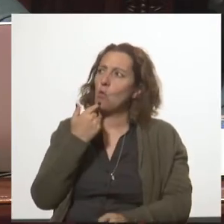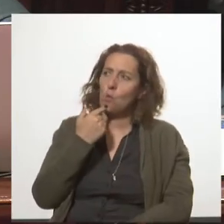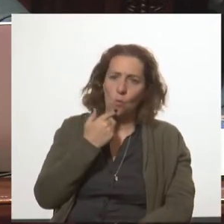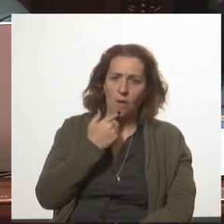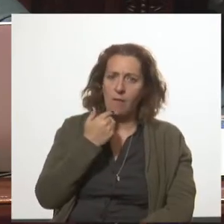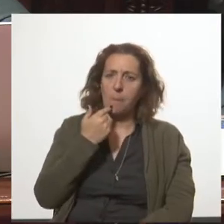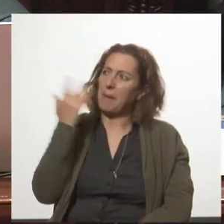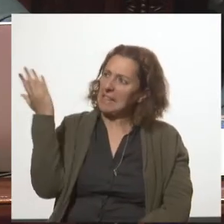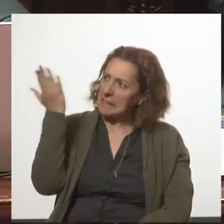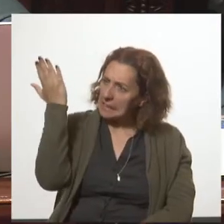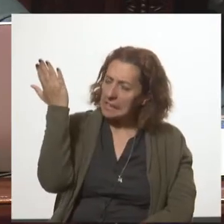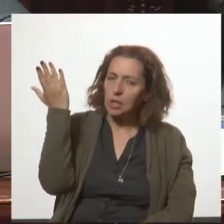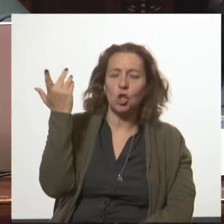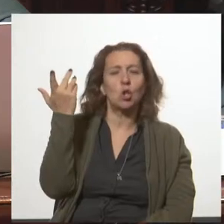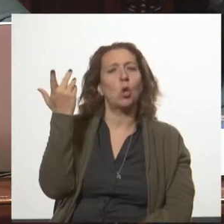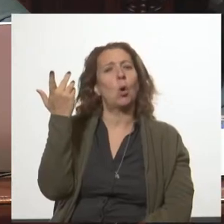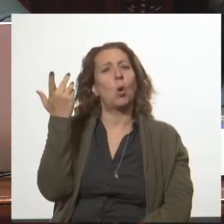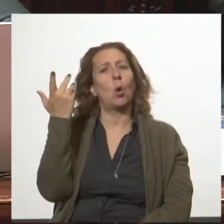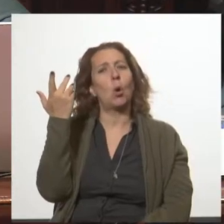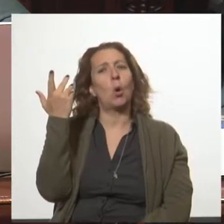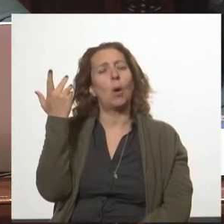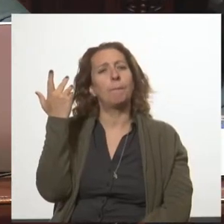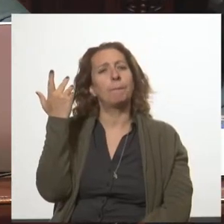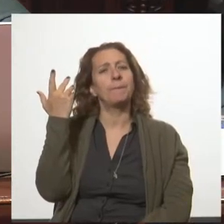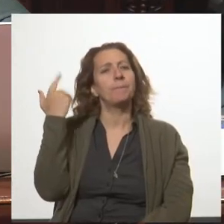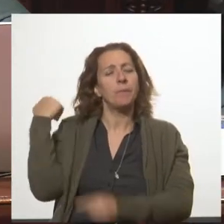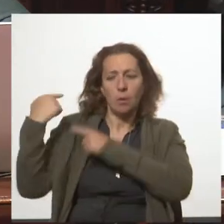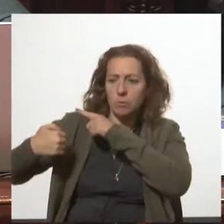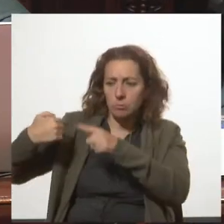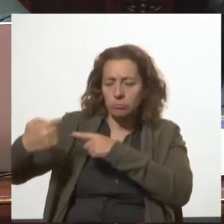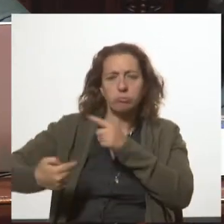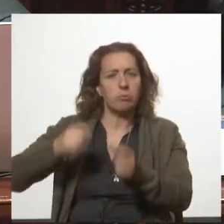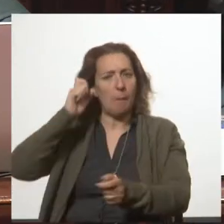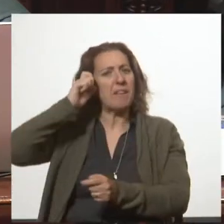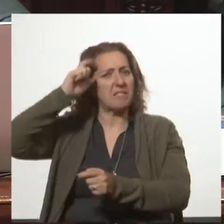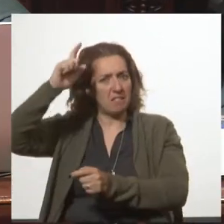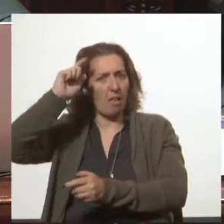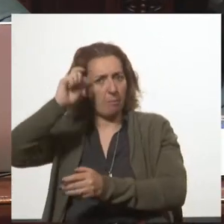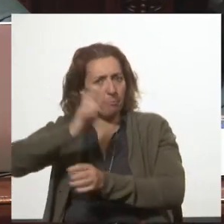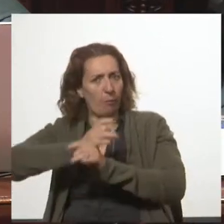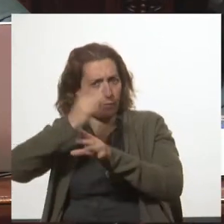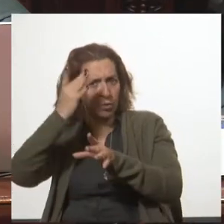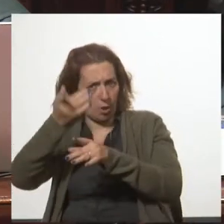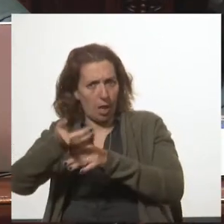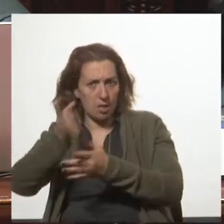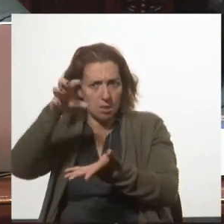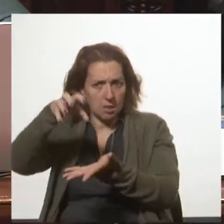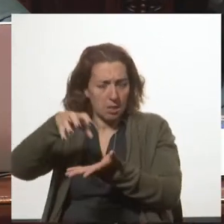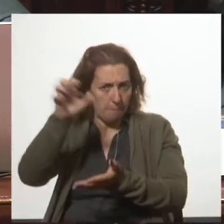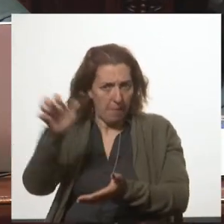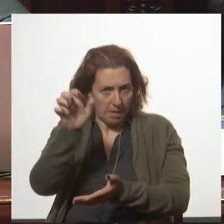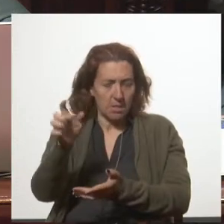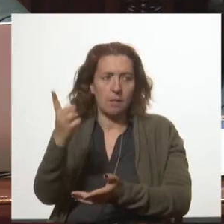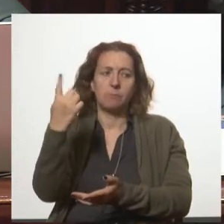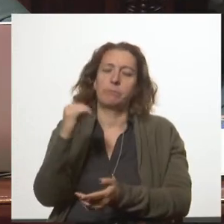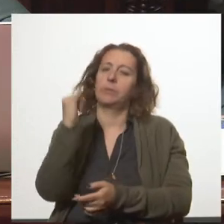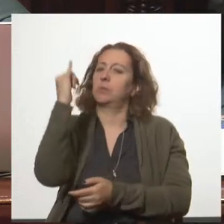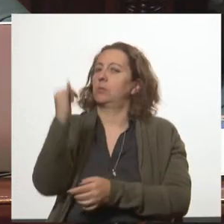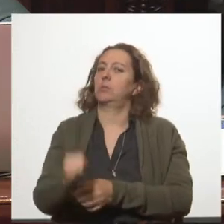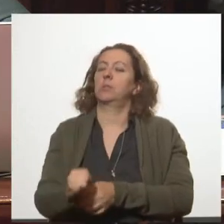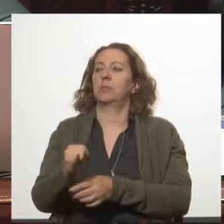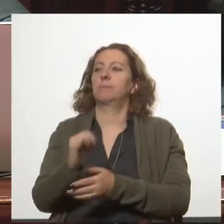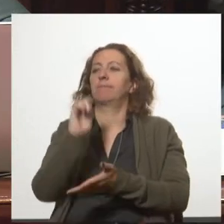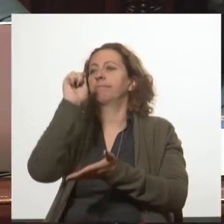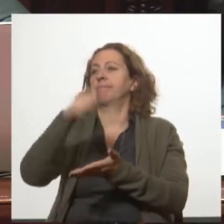reputación la integridad y la capacidad profesional de esta firma pero sí es cierto que fue contratada para todos